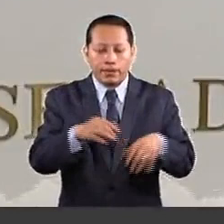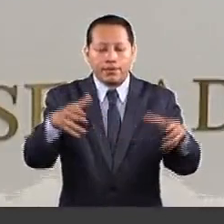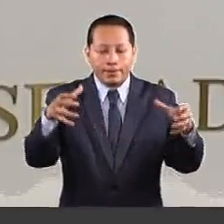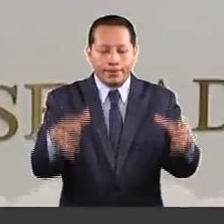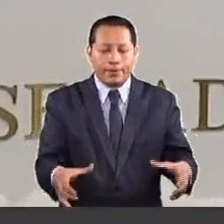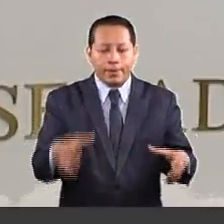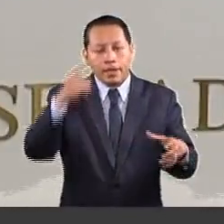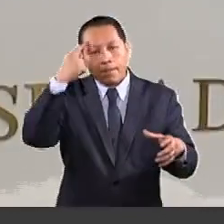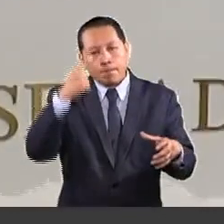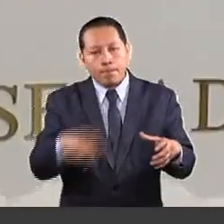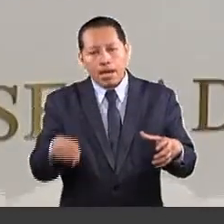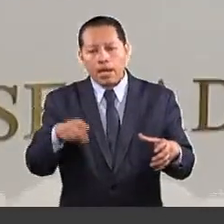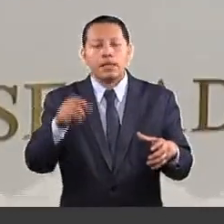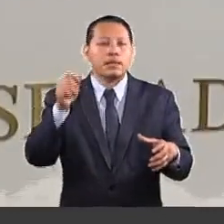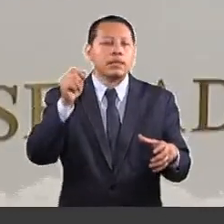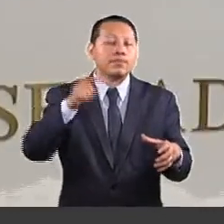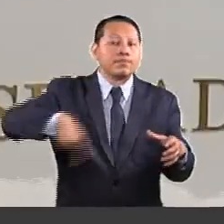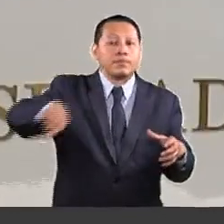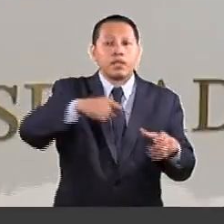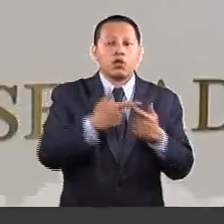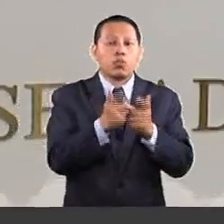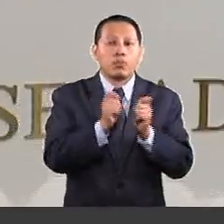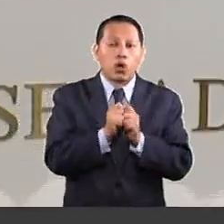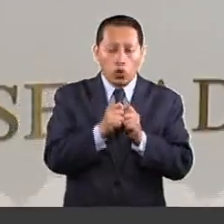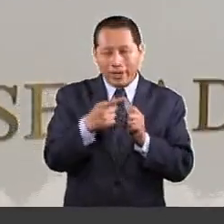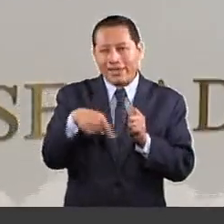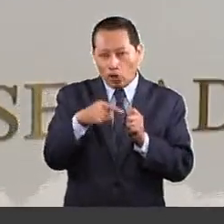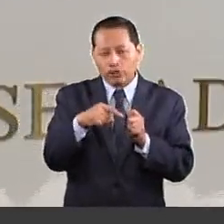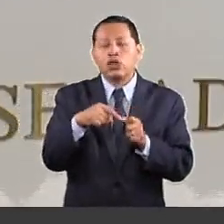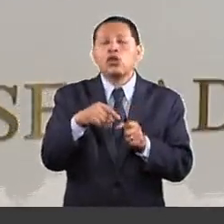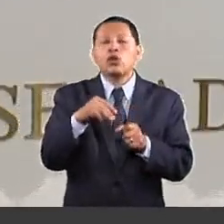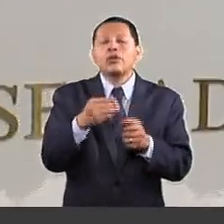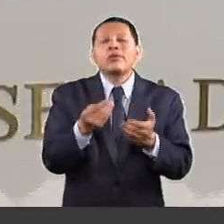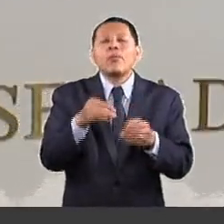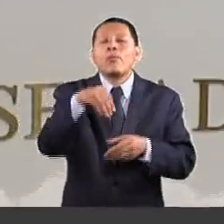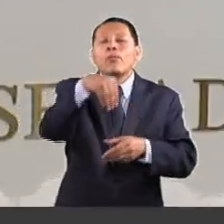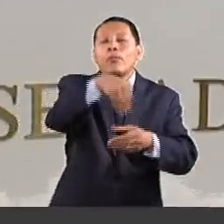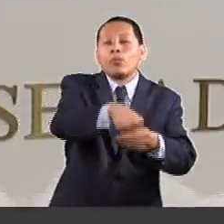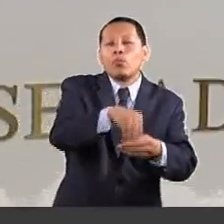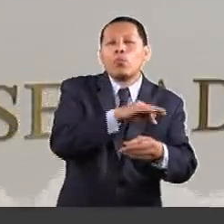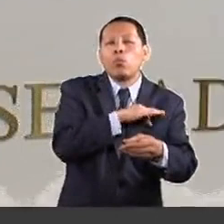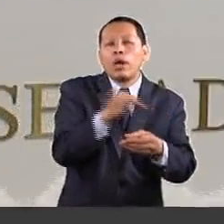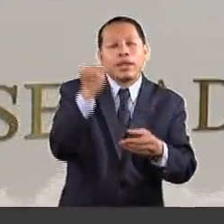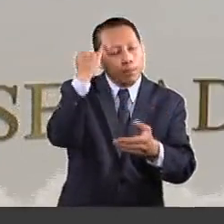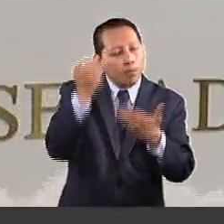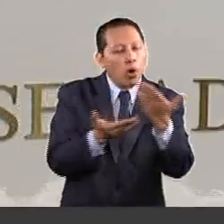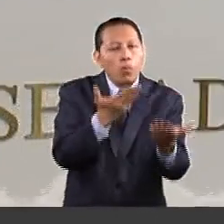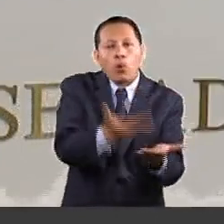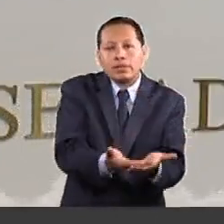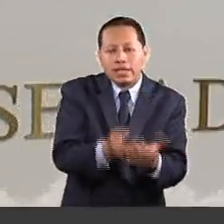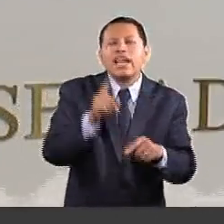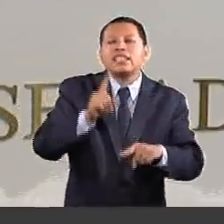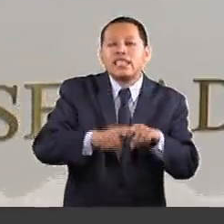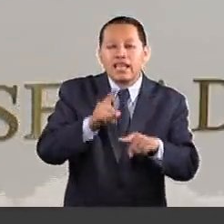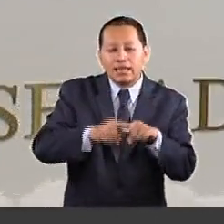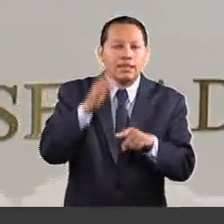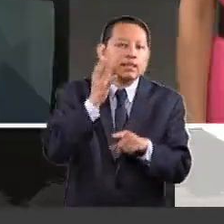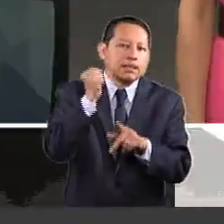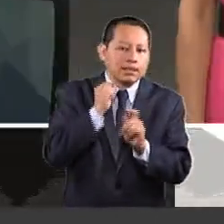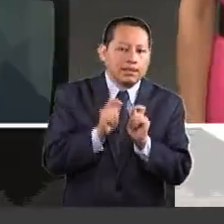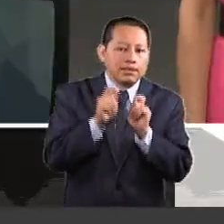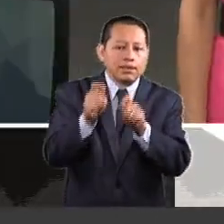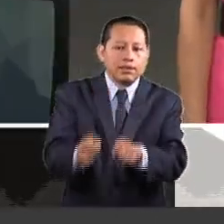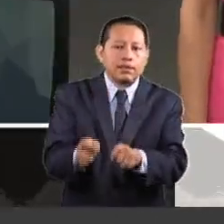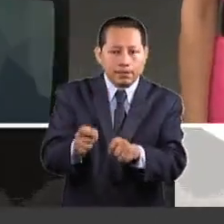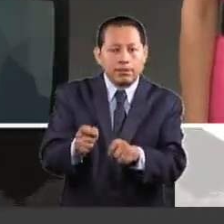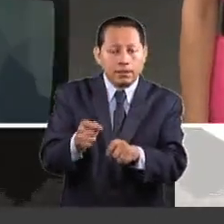Morena elegirán a su propuesta para presidir la mesa directiva del Senado de la República, que recordemos, le corresponde